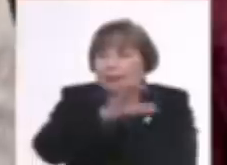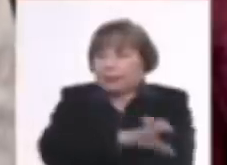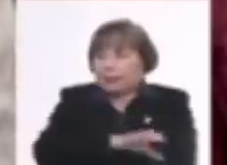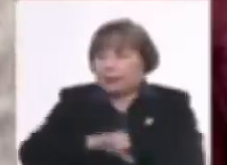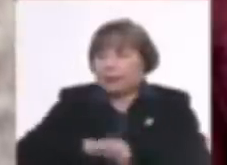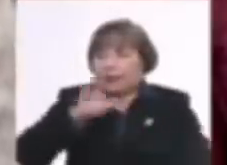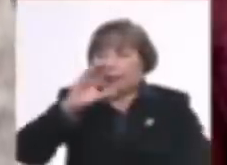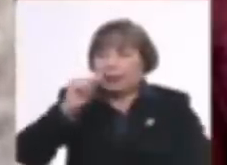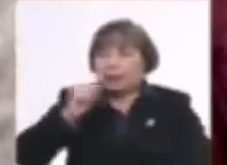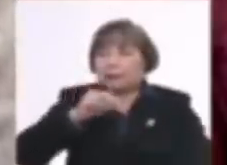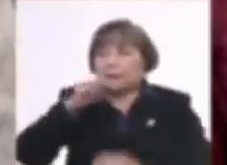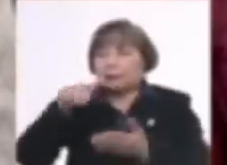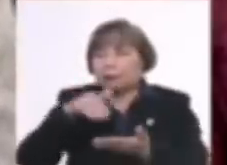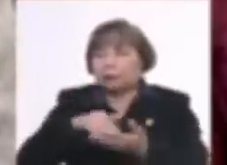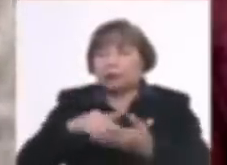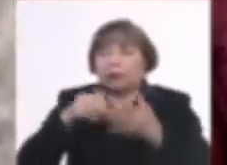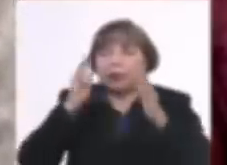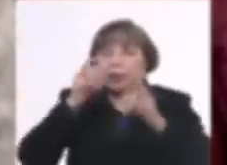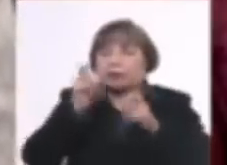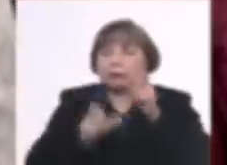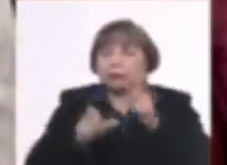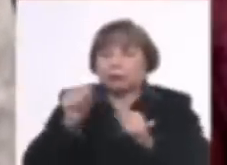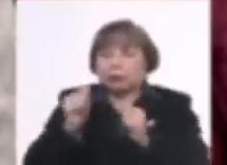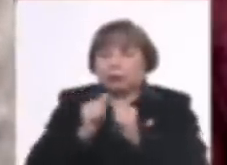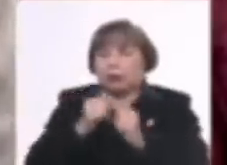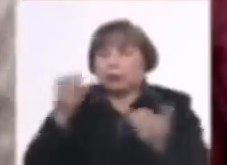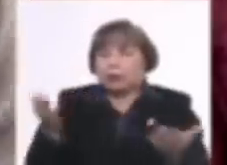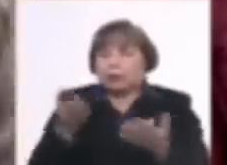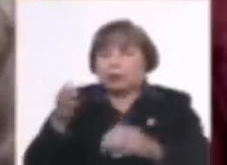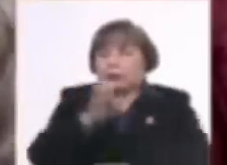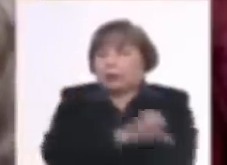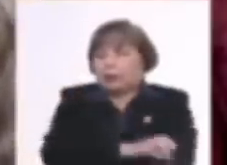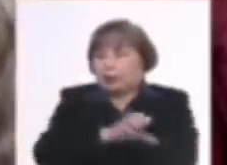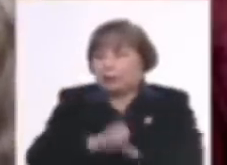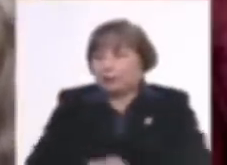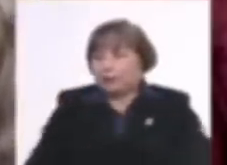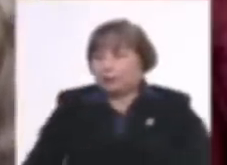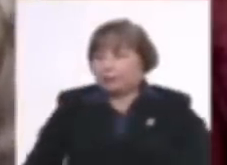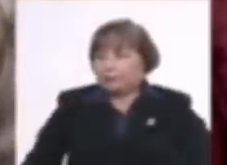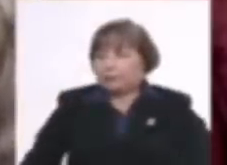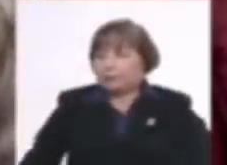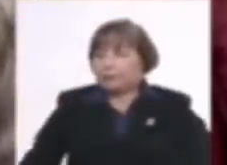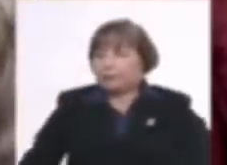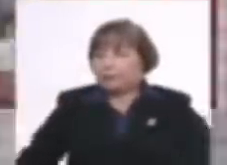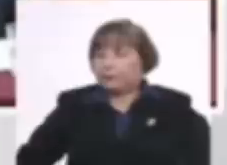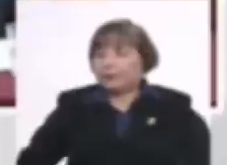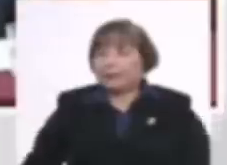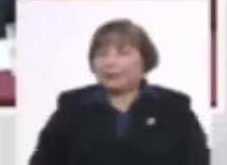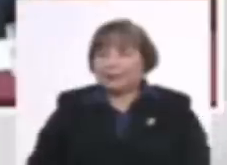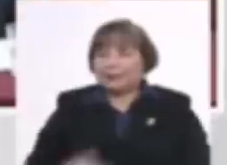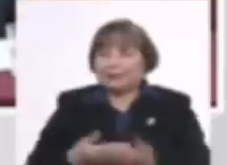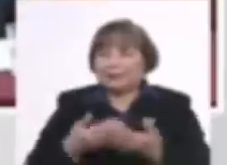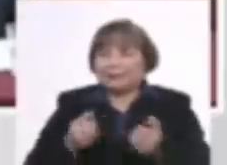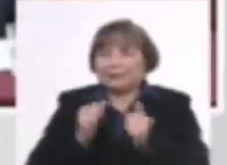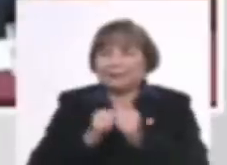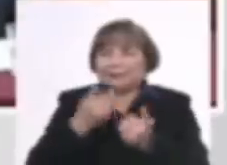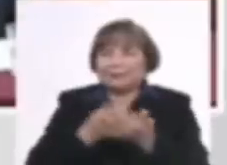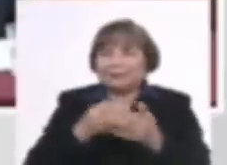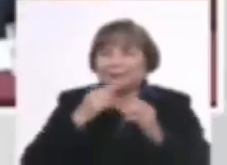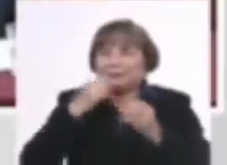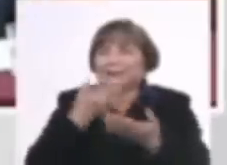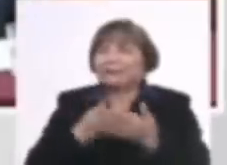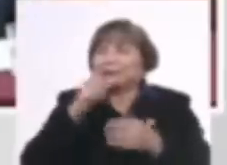CAJ, Centro de Atención al Ciudadano, que está en Cajamarca. Usted nos ha narrado